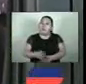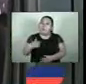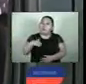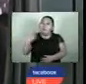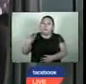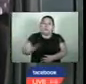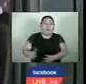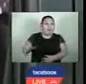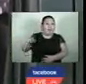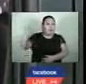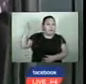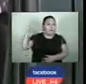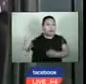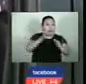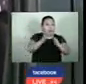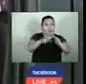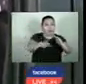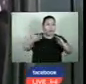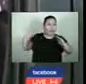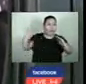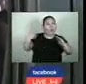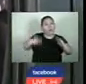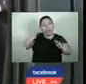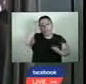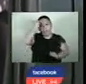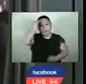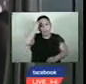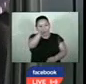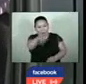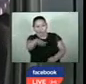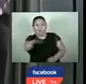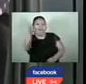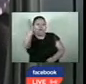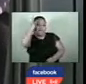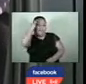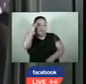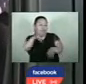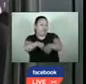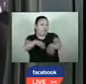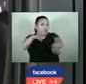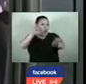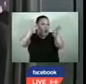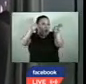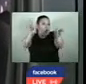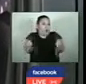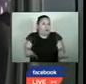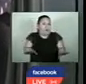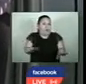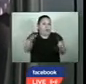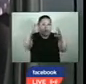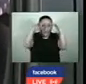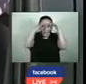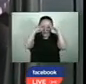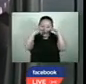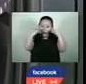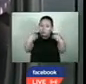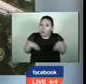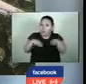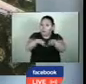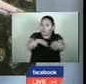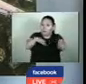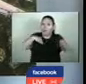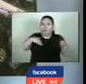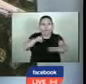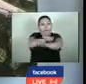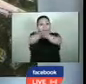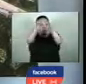años, como le digo, de vivir aquí y conozco este tráfico, que es horrible, más que todo de la noche y en las mañanas.